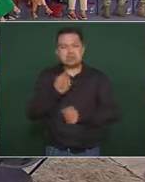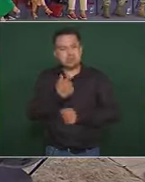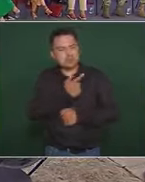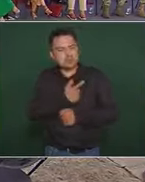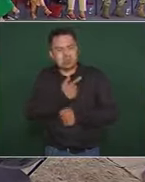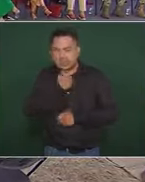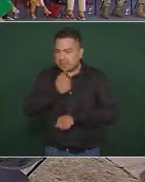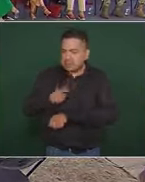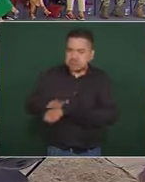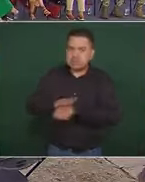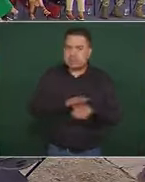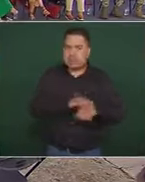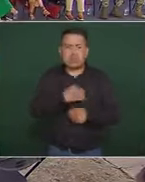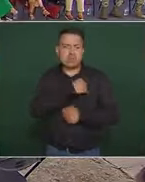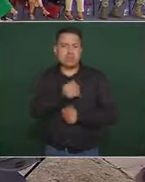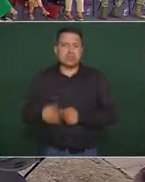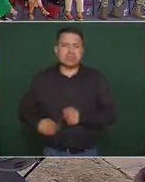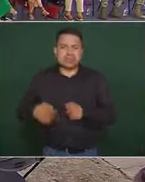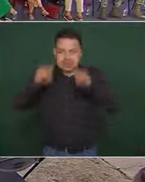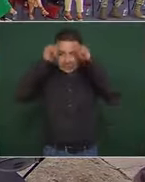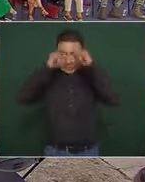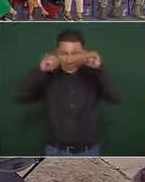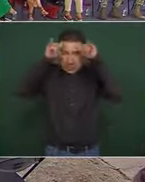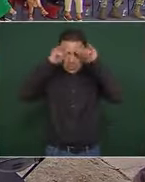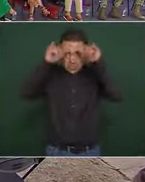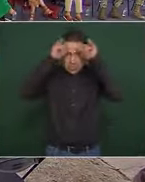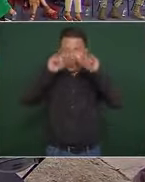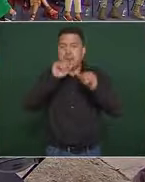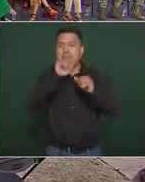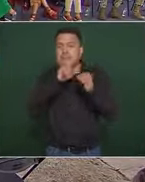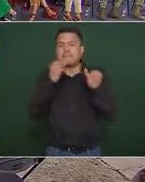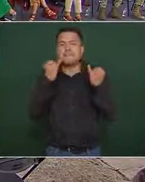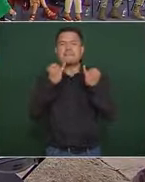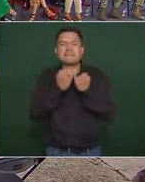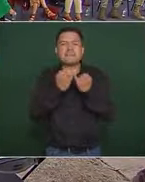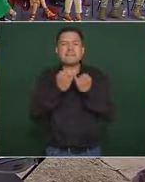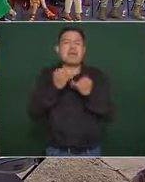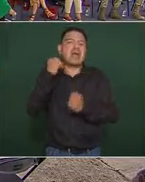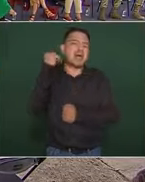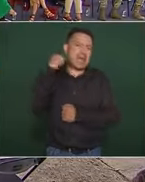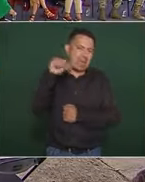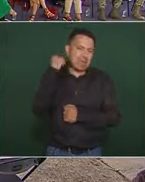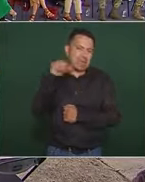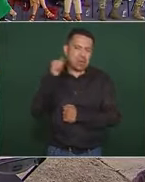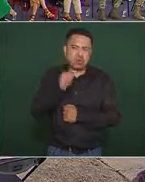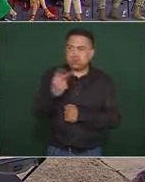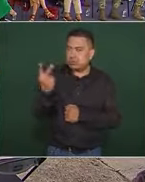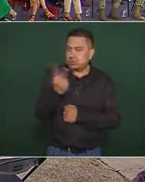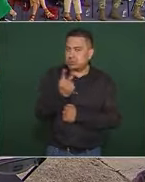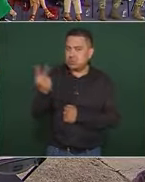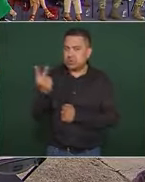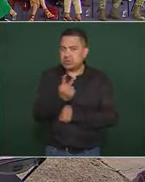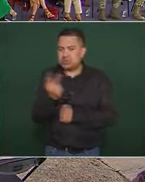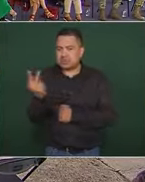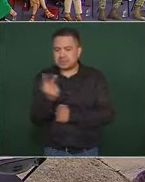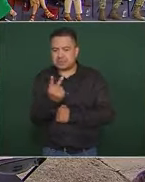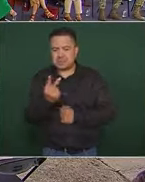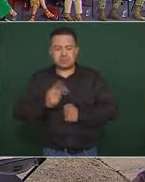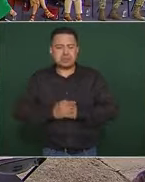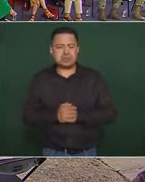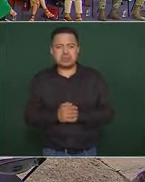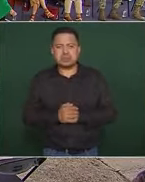que en los municipios de Coyuca y de Benítez y Acapulco de